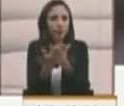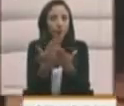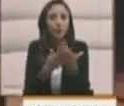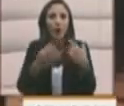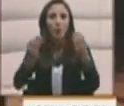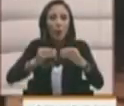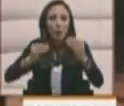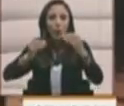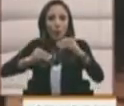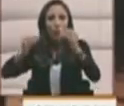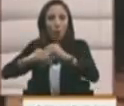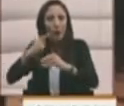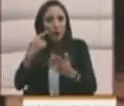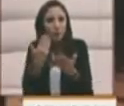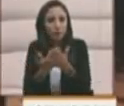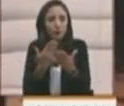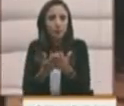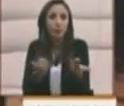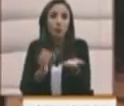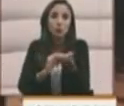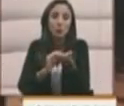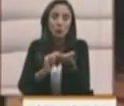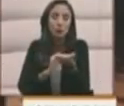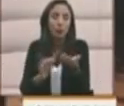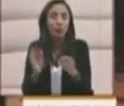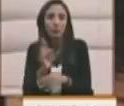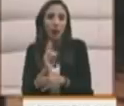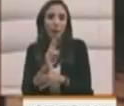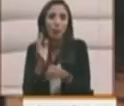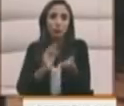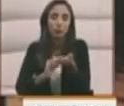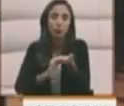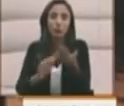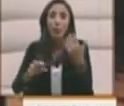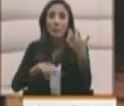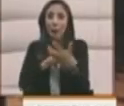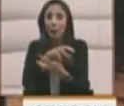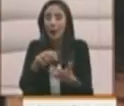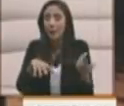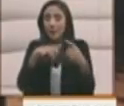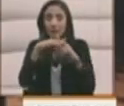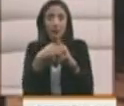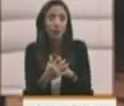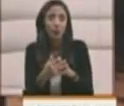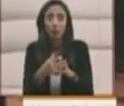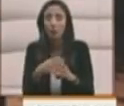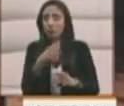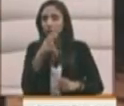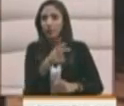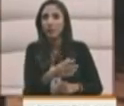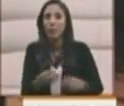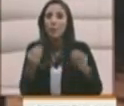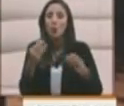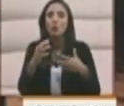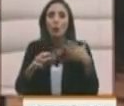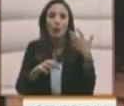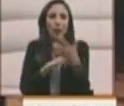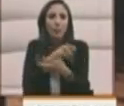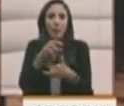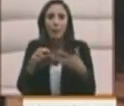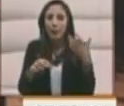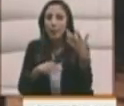acuerdos, donde vamos a poder solucionar tantos problemas que pasan en el sector campesino y que